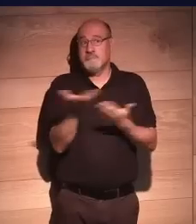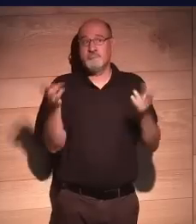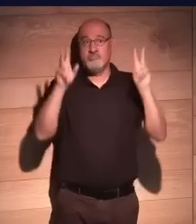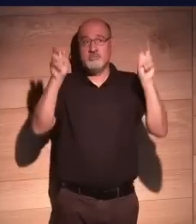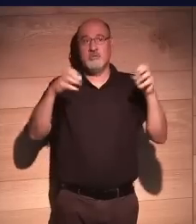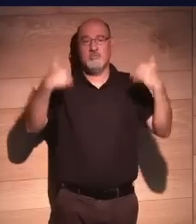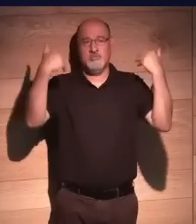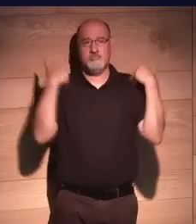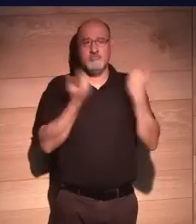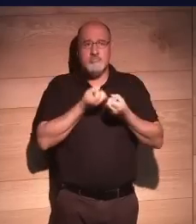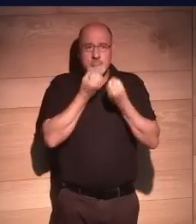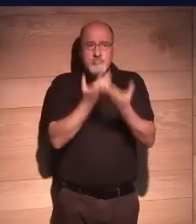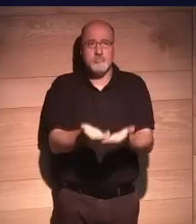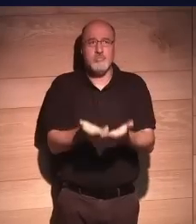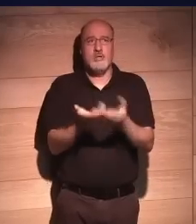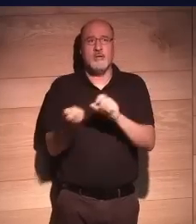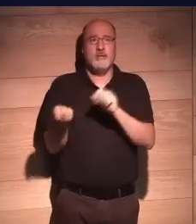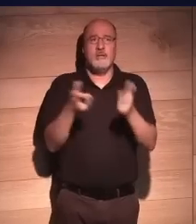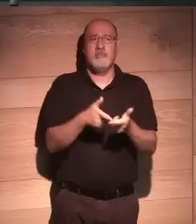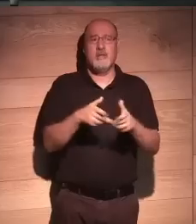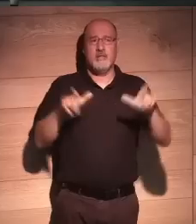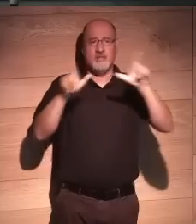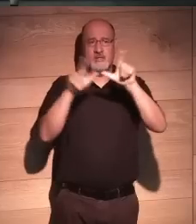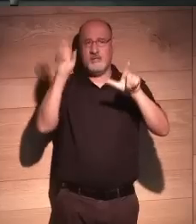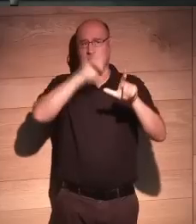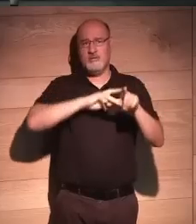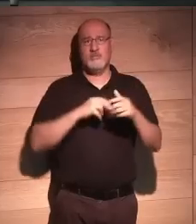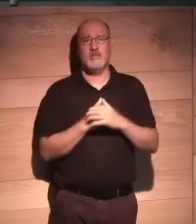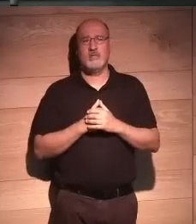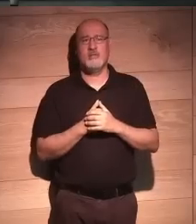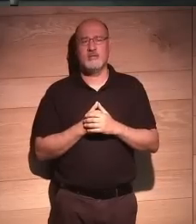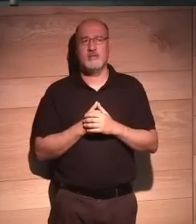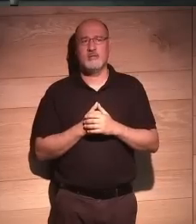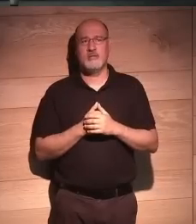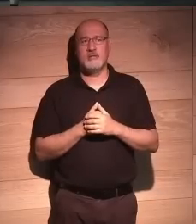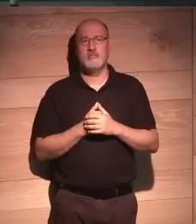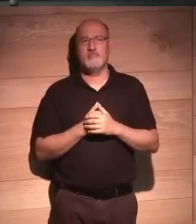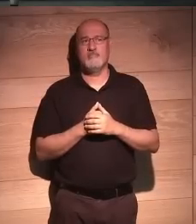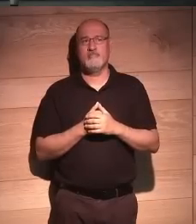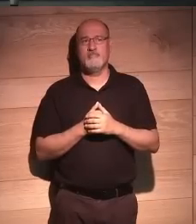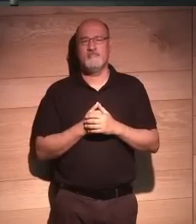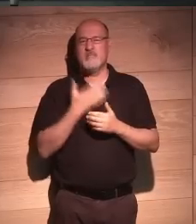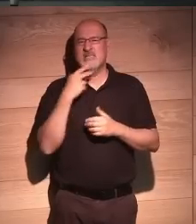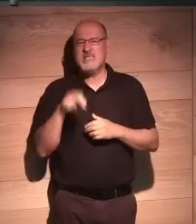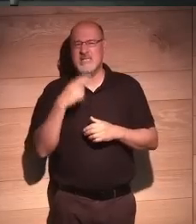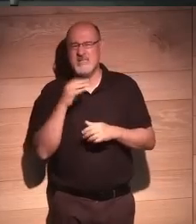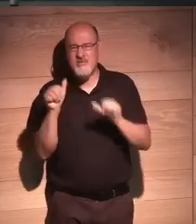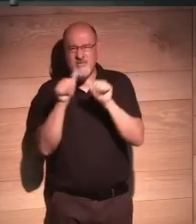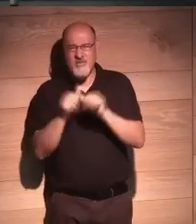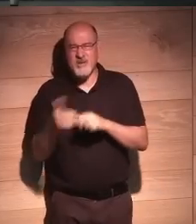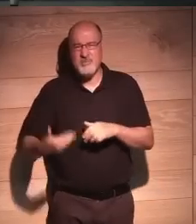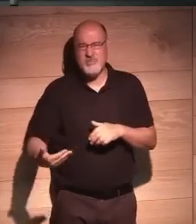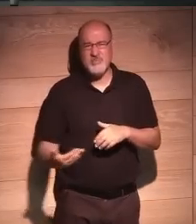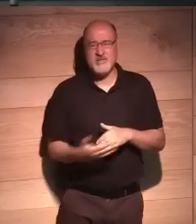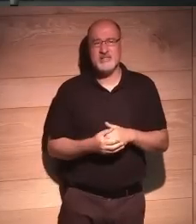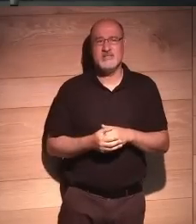en el estudio, hablaba lo que hizo en Telemadrid, pero en plan verdulario. Ay, espérate. ¿Quién? Sí. Joder, yo es que hasta